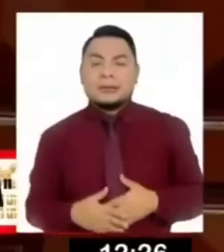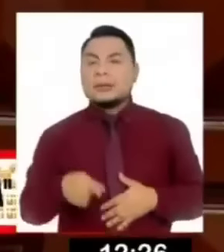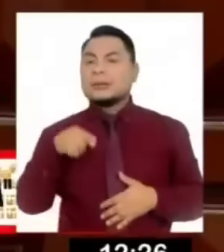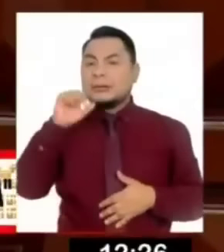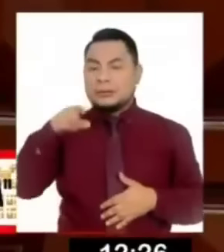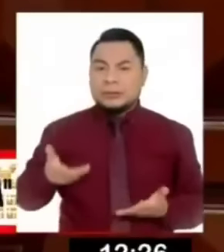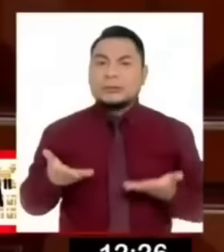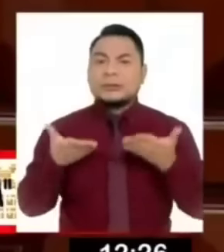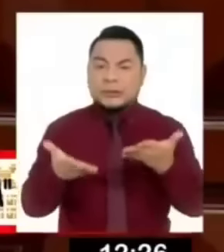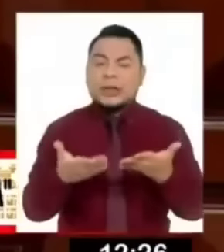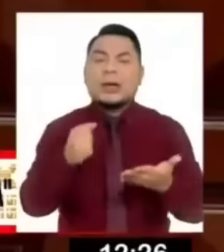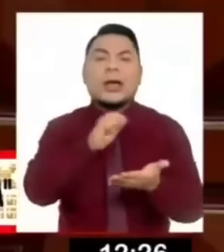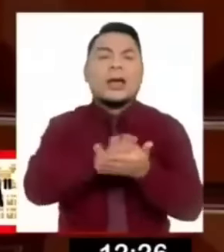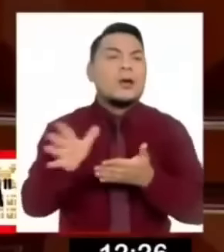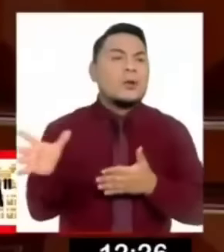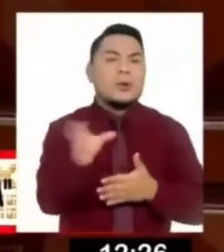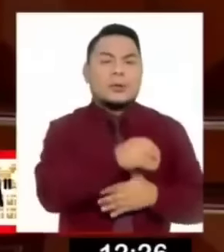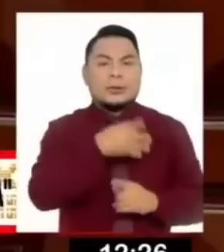sean y no